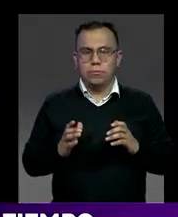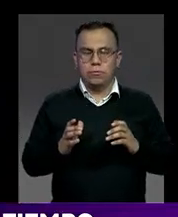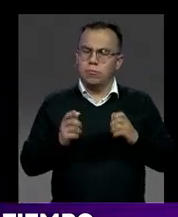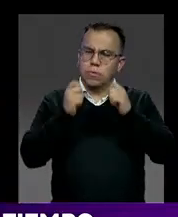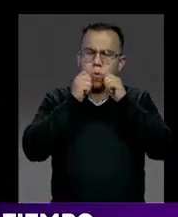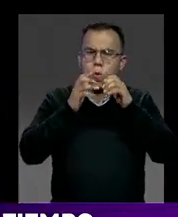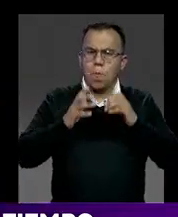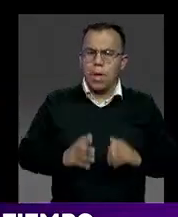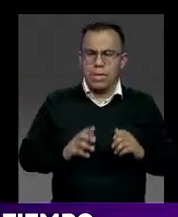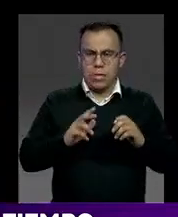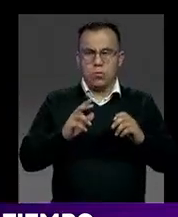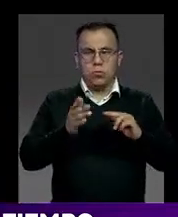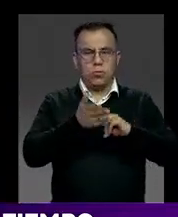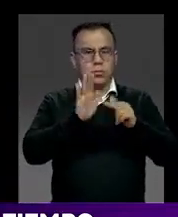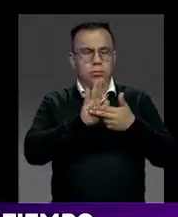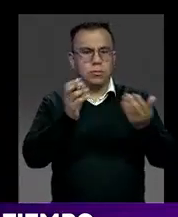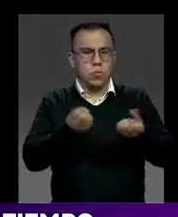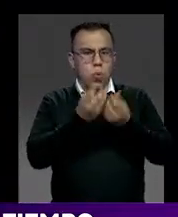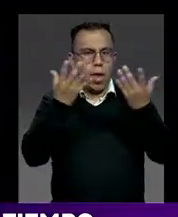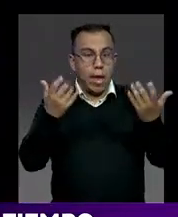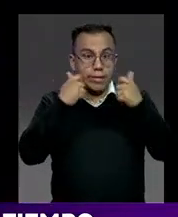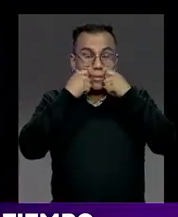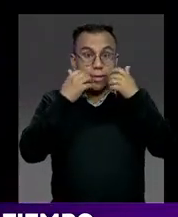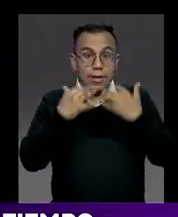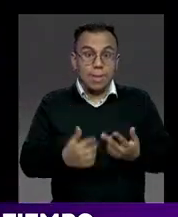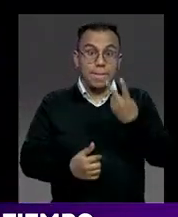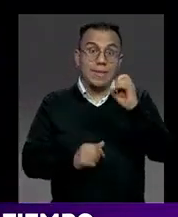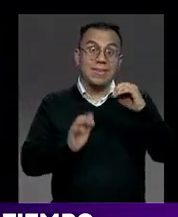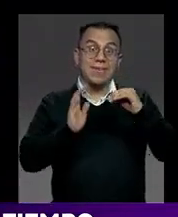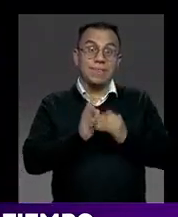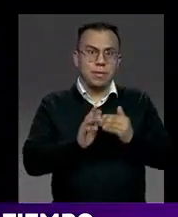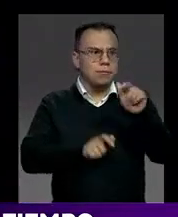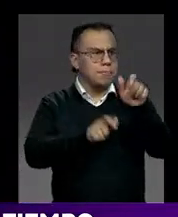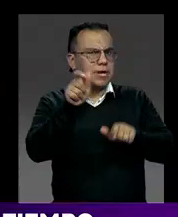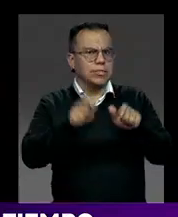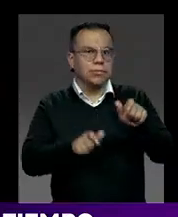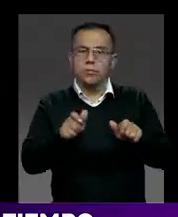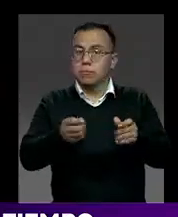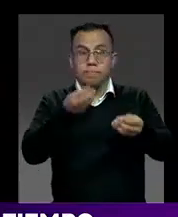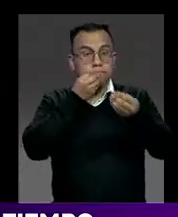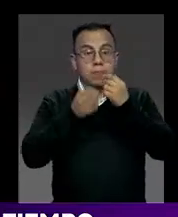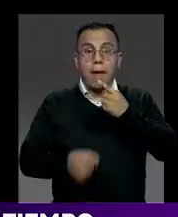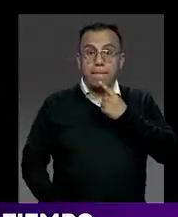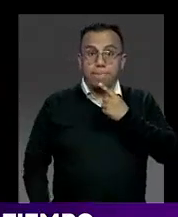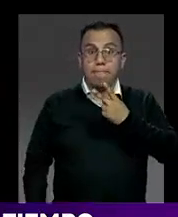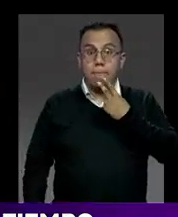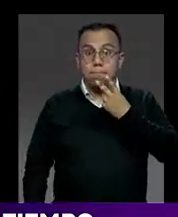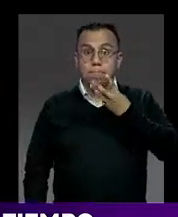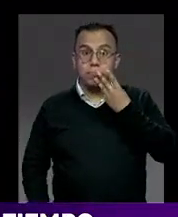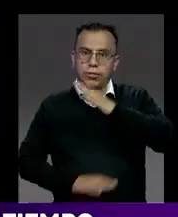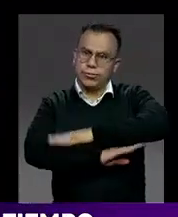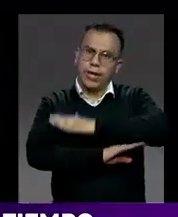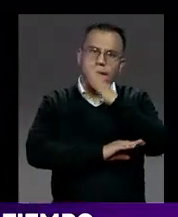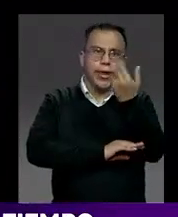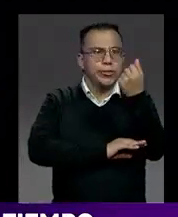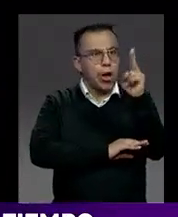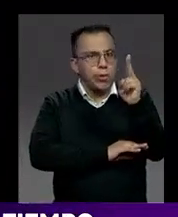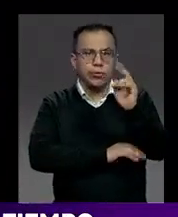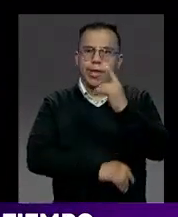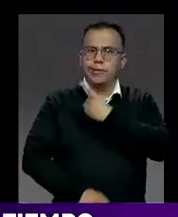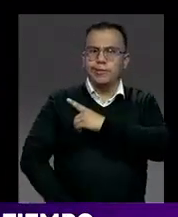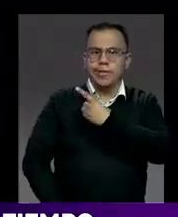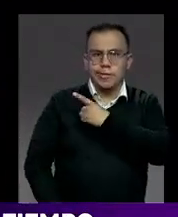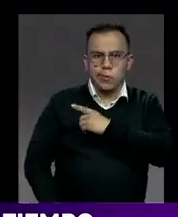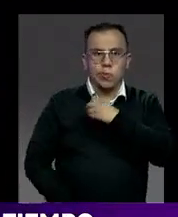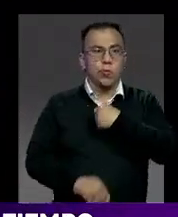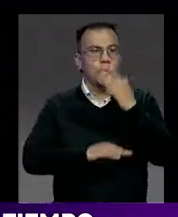porque aquí hay más de 20 millones de personas que no comen tres veces al día como debería ser lo normal